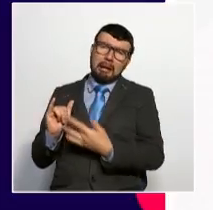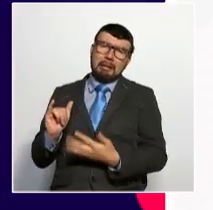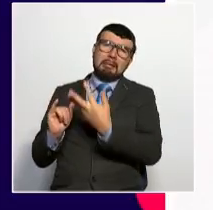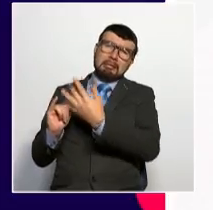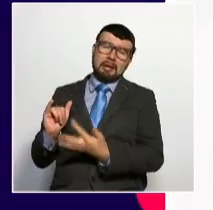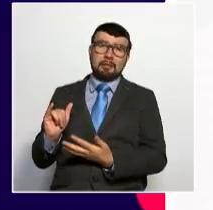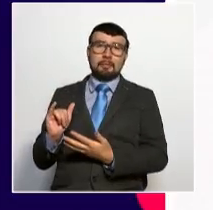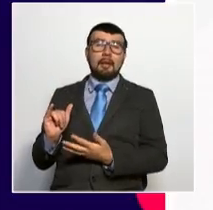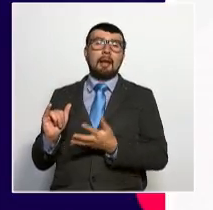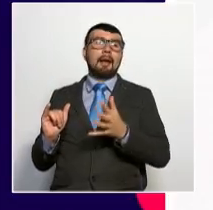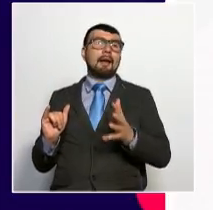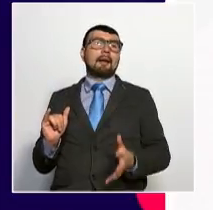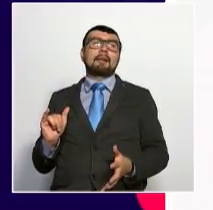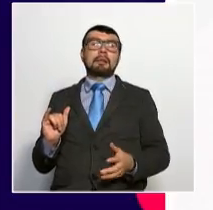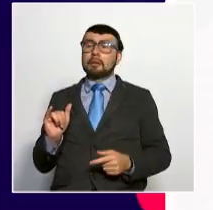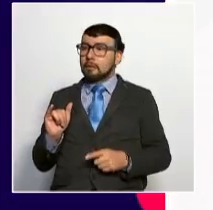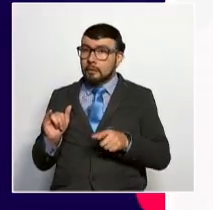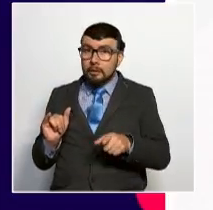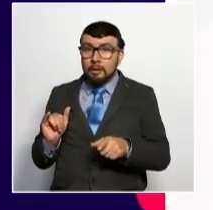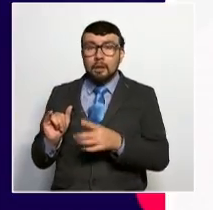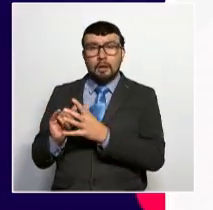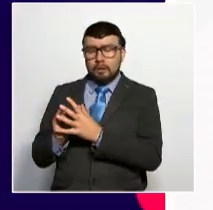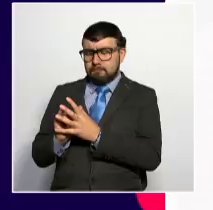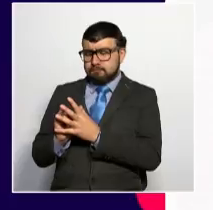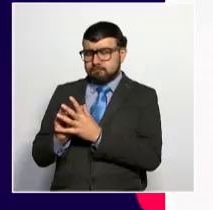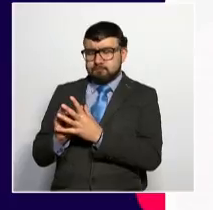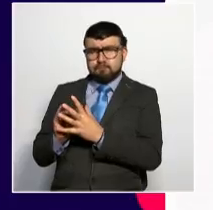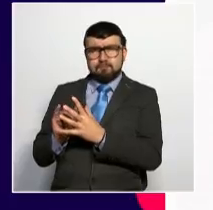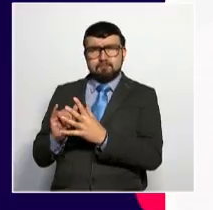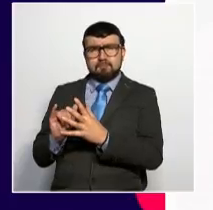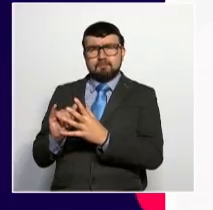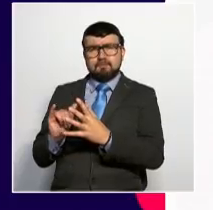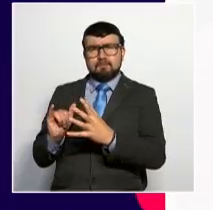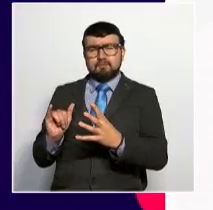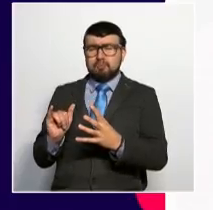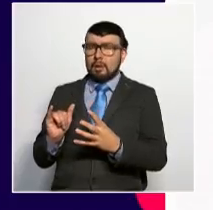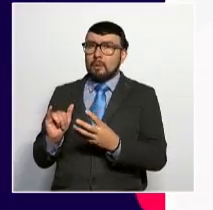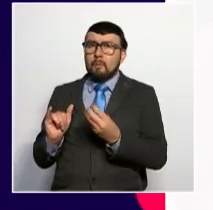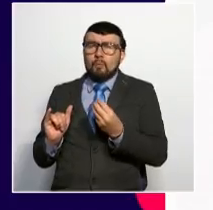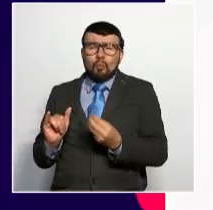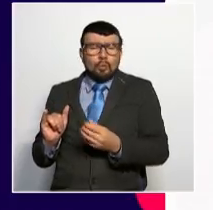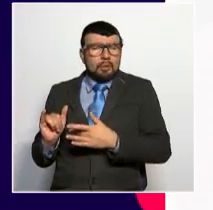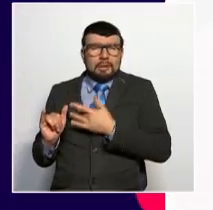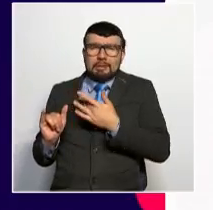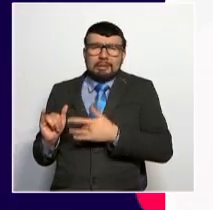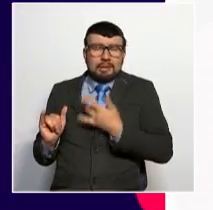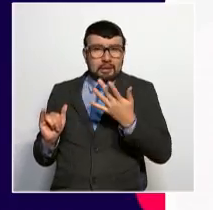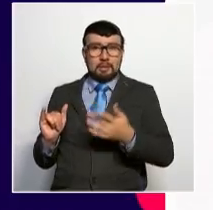sangrado en la pelvis? Esto se inflama y genera muchos síntomas.